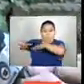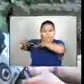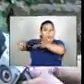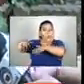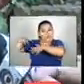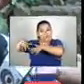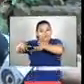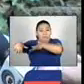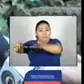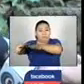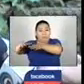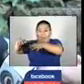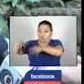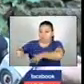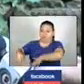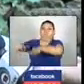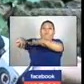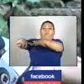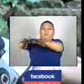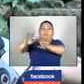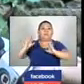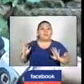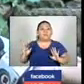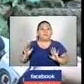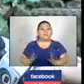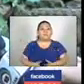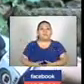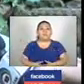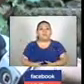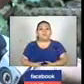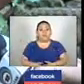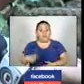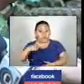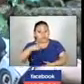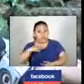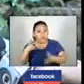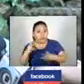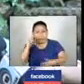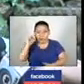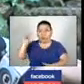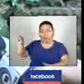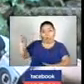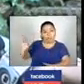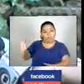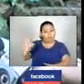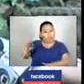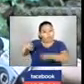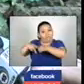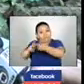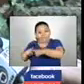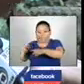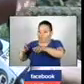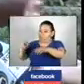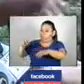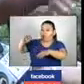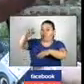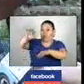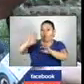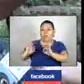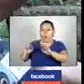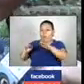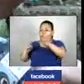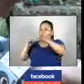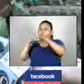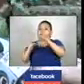allí, pues sí, se llena de agua. Y así quiero yo que arreglen allí, que las gradas más, que arreglen